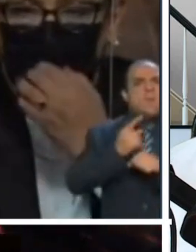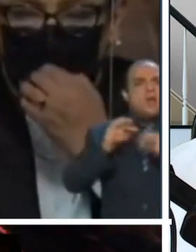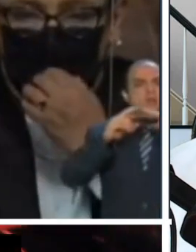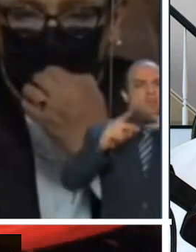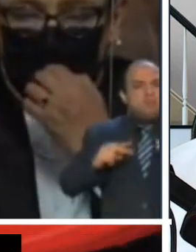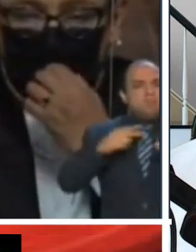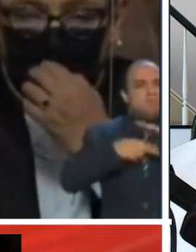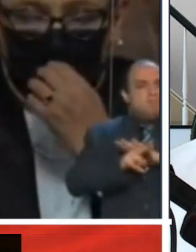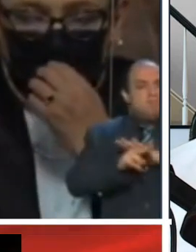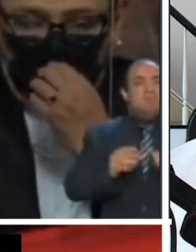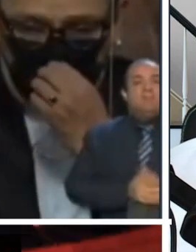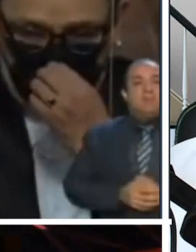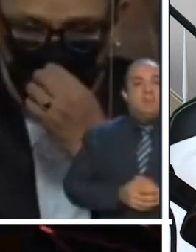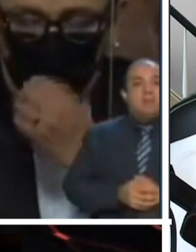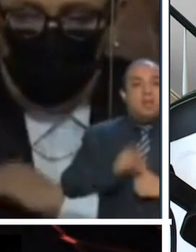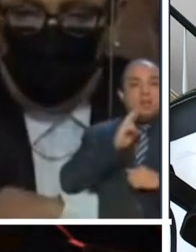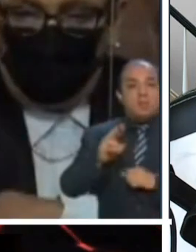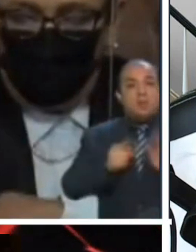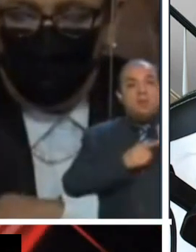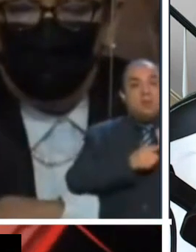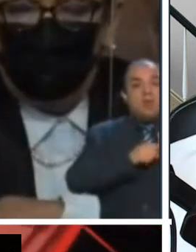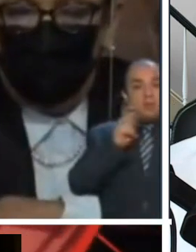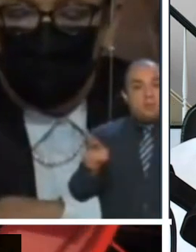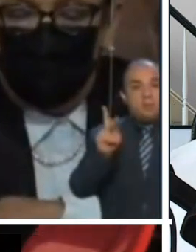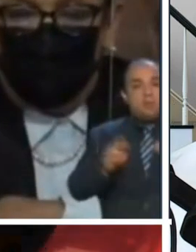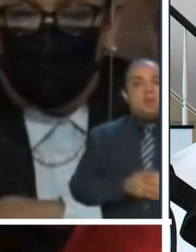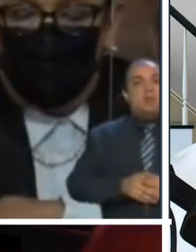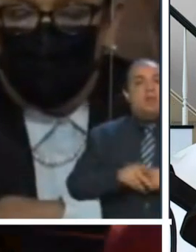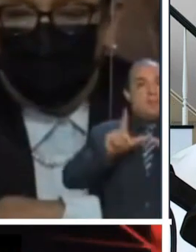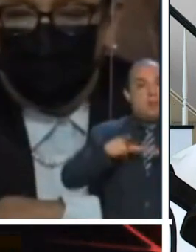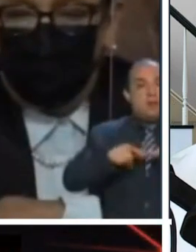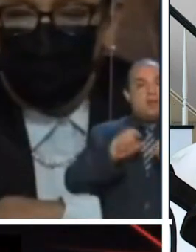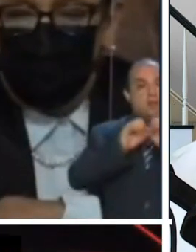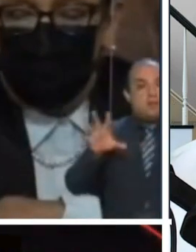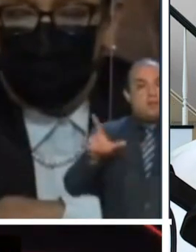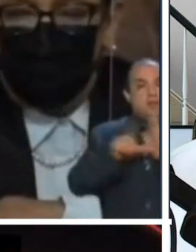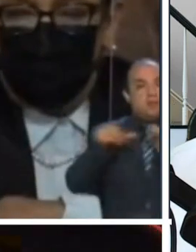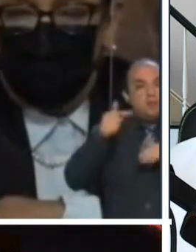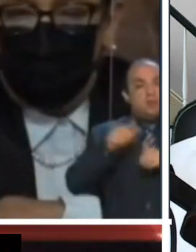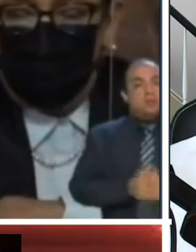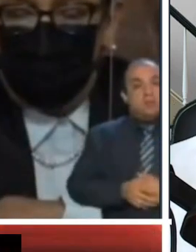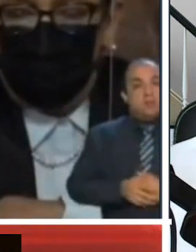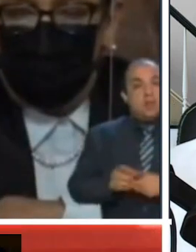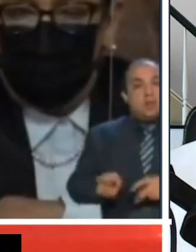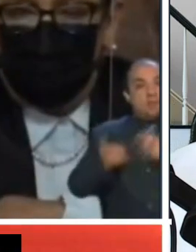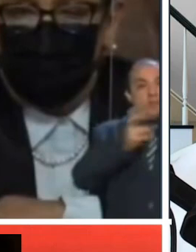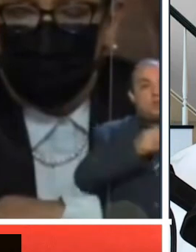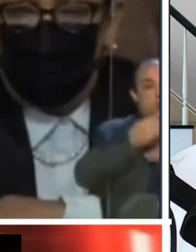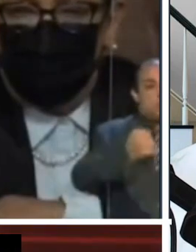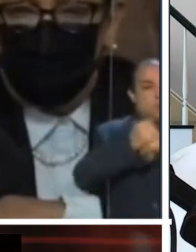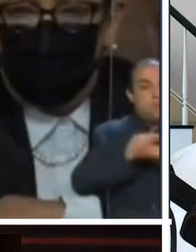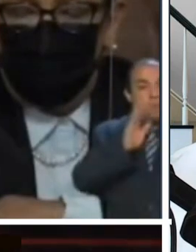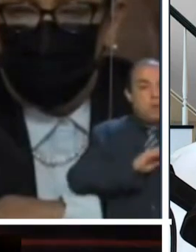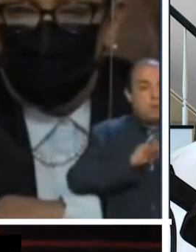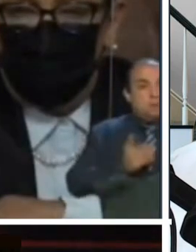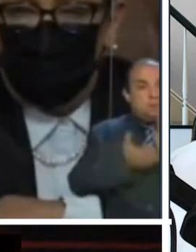de gobierno de la Ciudad de México, Claudia, afirmó que siempre estará del lado de las víctimas y